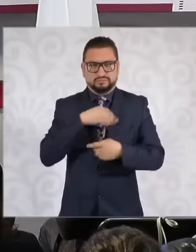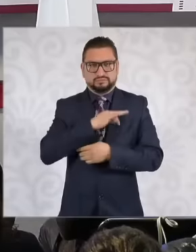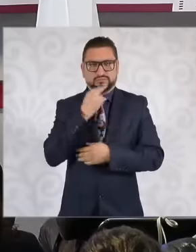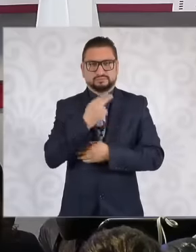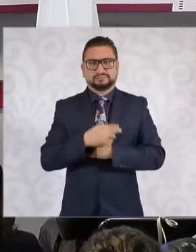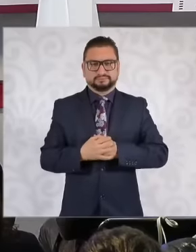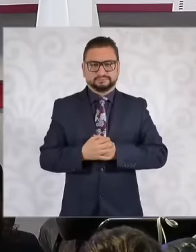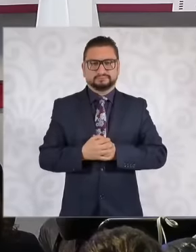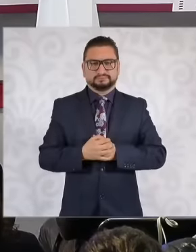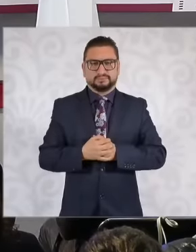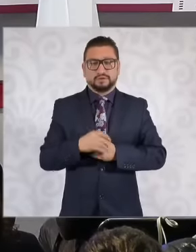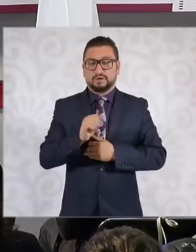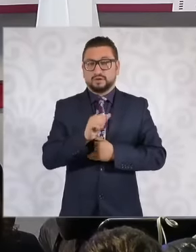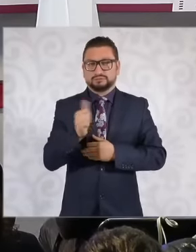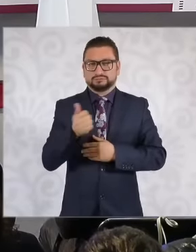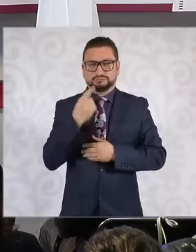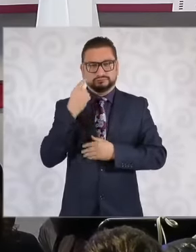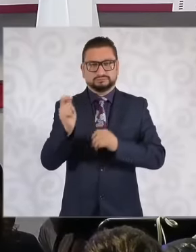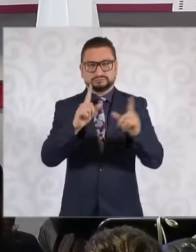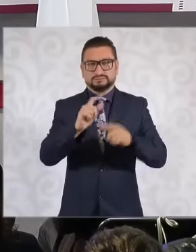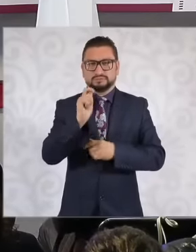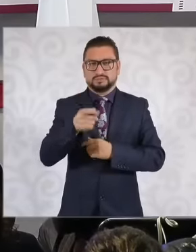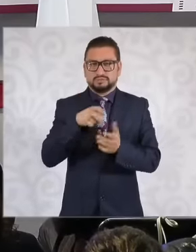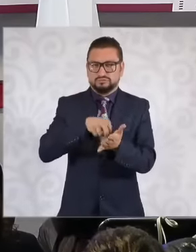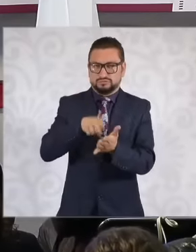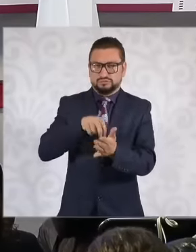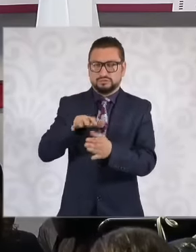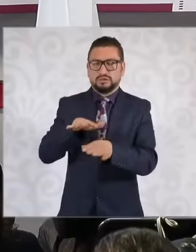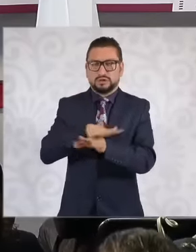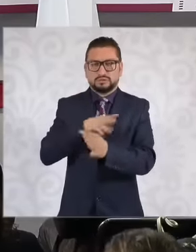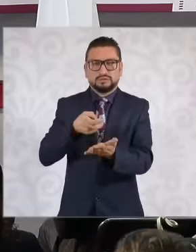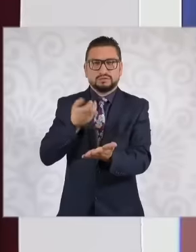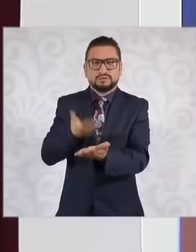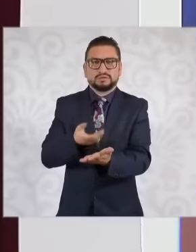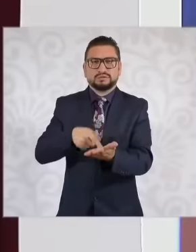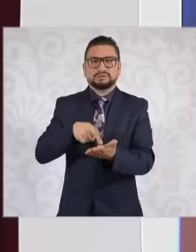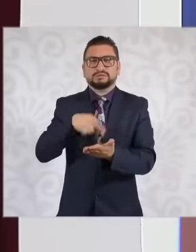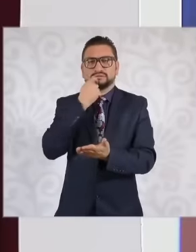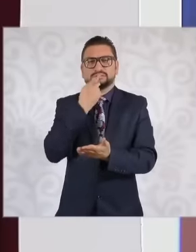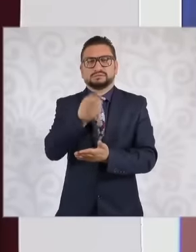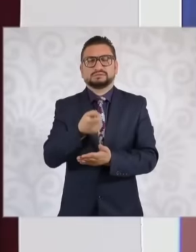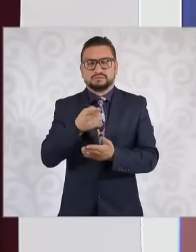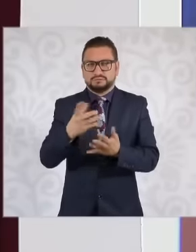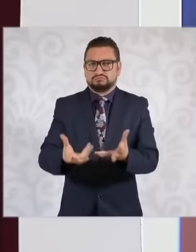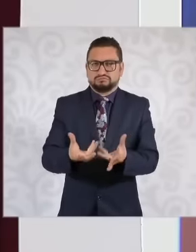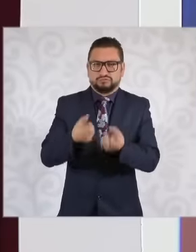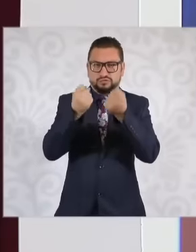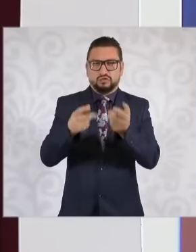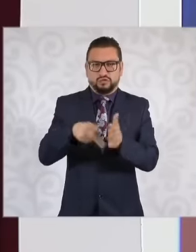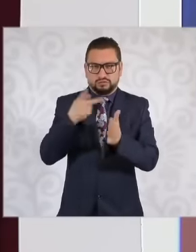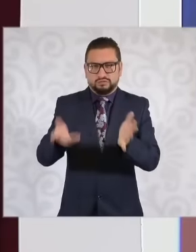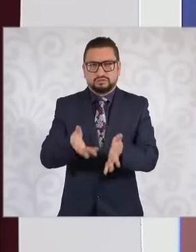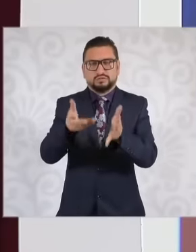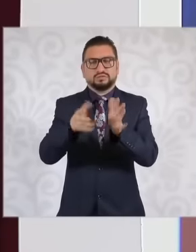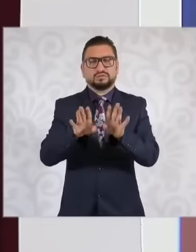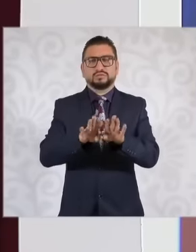favor. La reforma también lo que hace es impulsar esta recuperación, como lo hicieron la puesta en